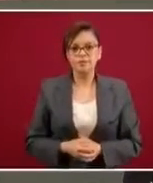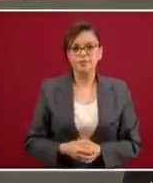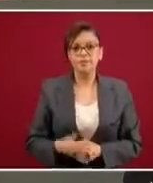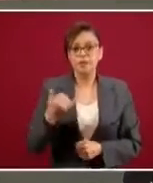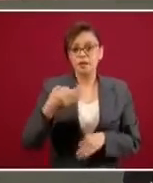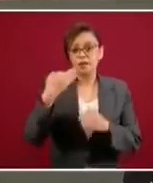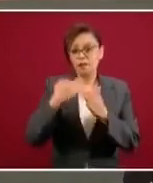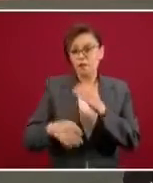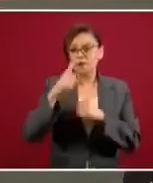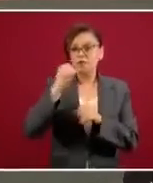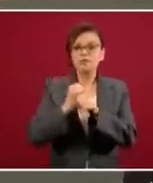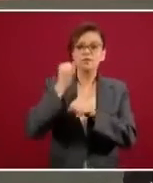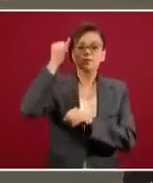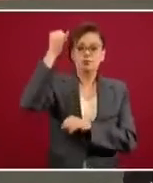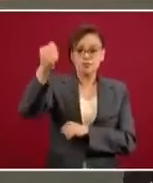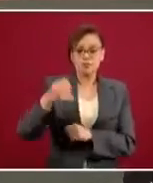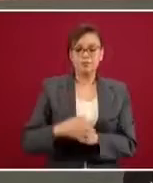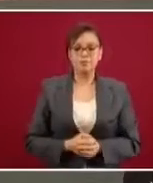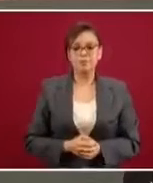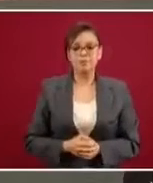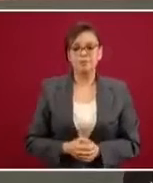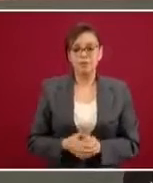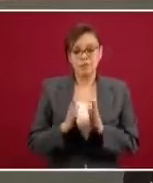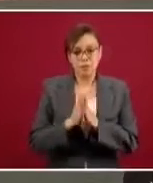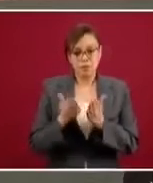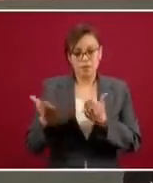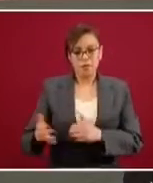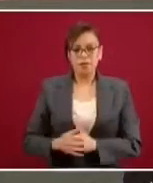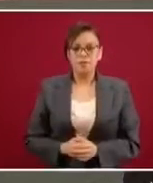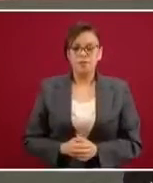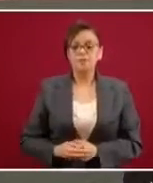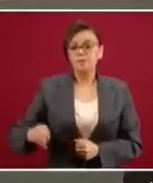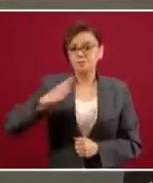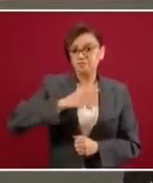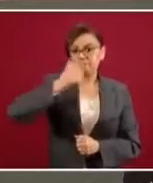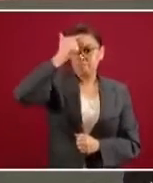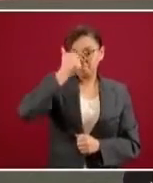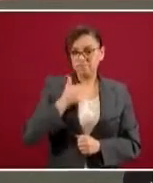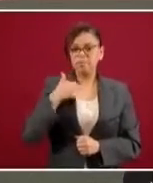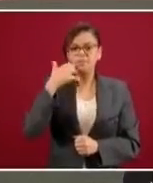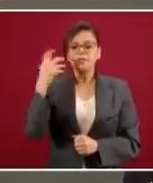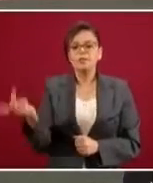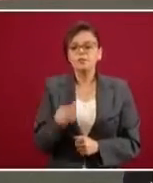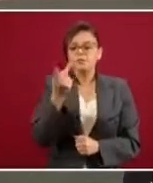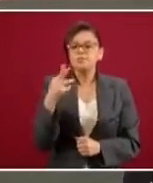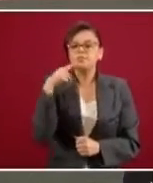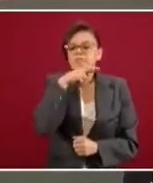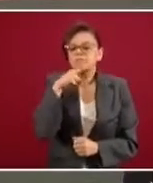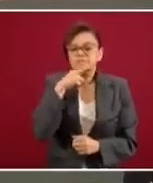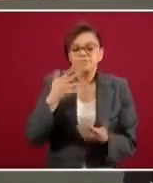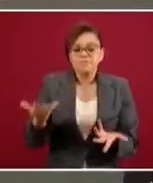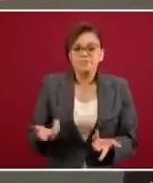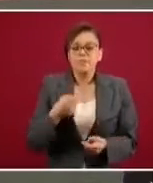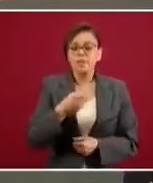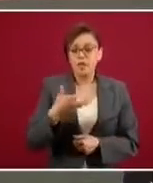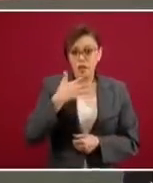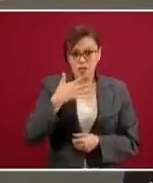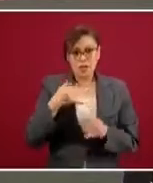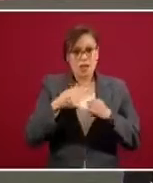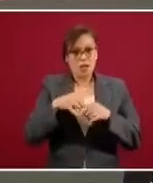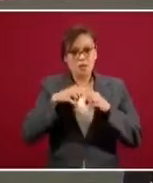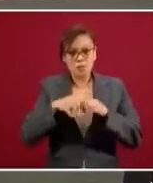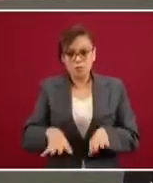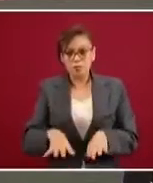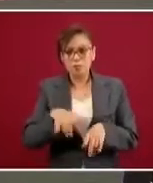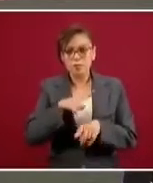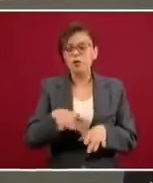atrás. Perfecto. Entonces, a ver, por favor. Hola, buenas noches. Preguntarle rápidamente si usted tiene información en torno